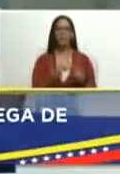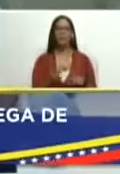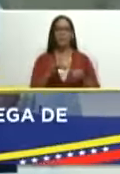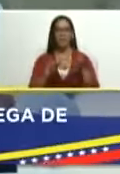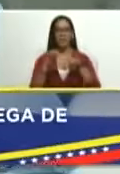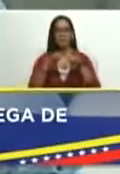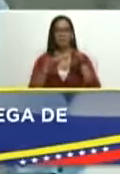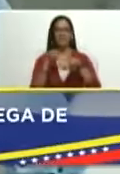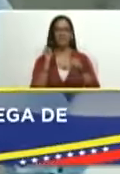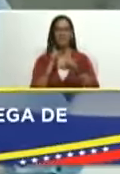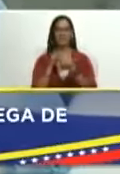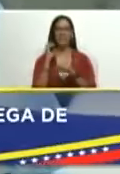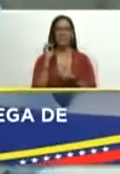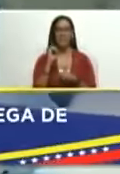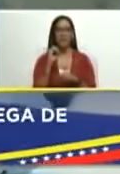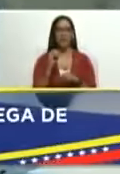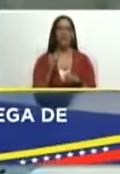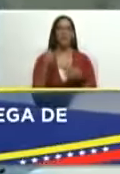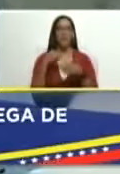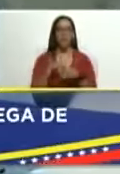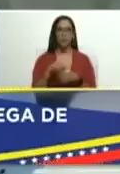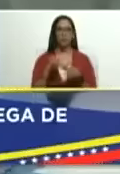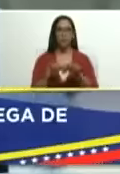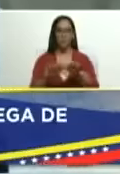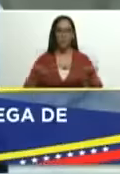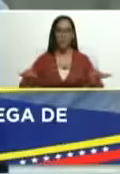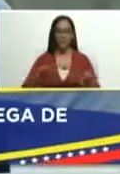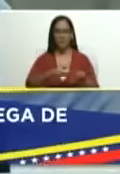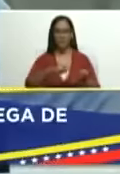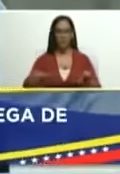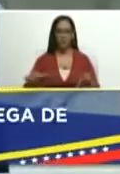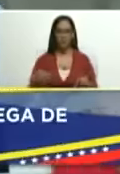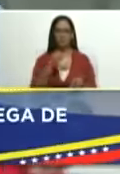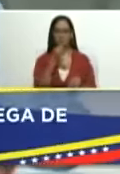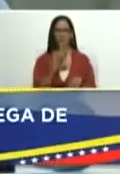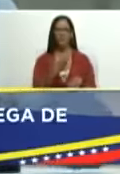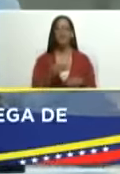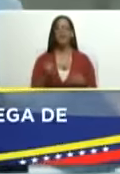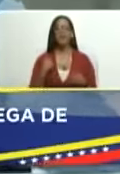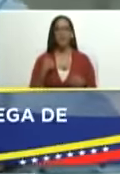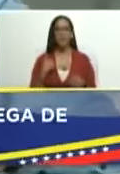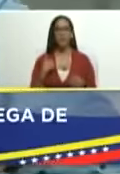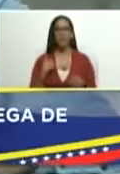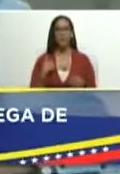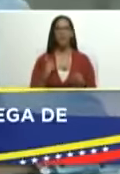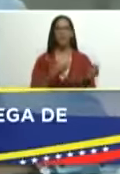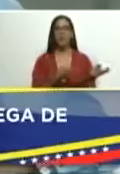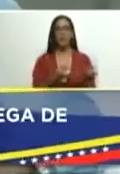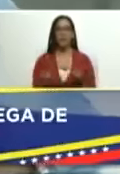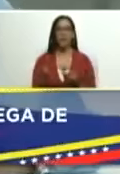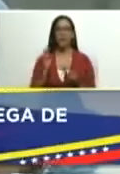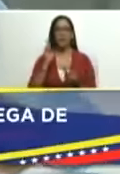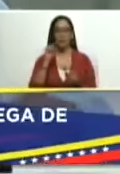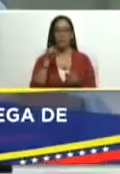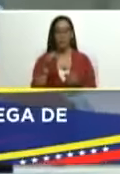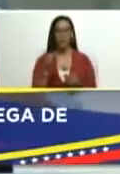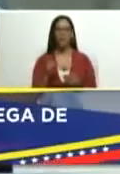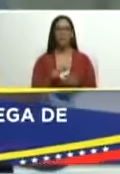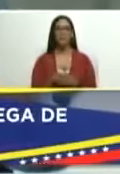reconstruimos desde cero, incluso con piso de mármol. Y que aprovechamos pues de invitarlo para que usted,